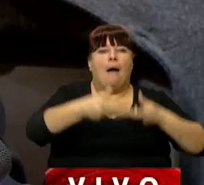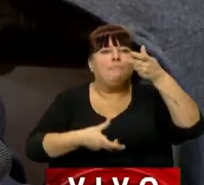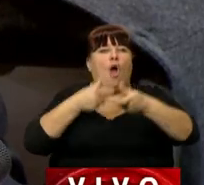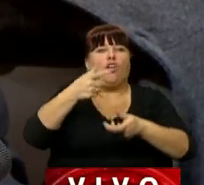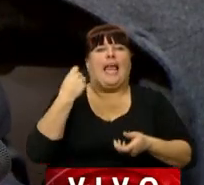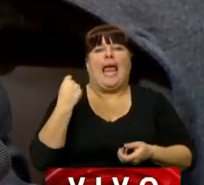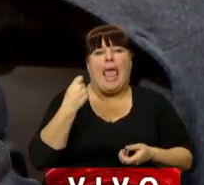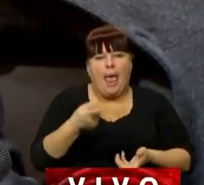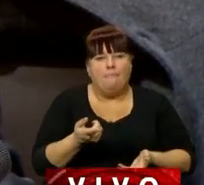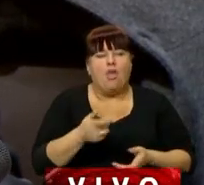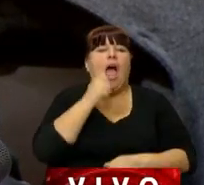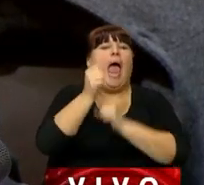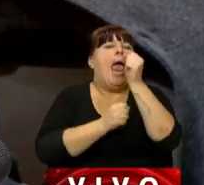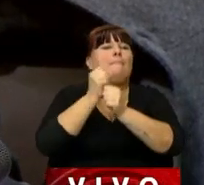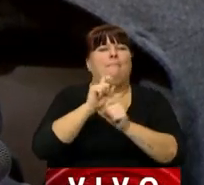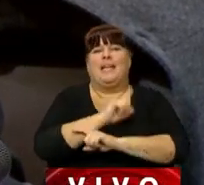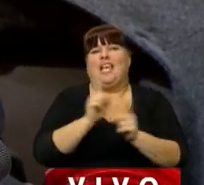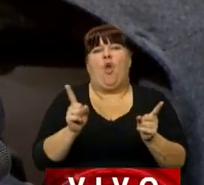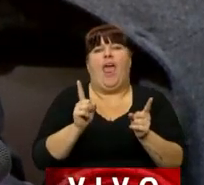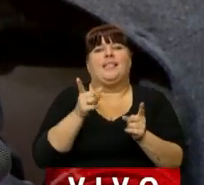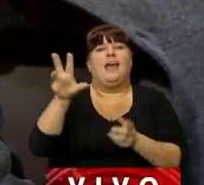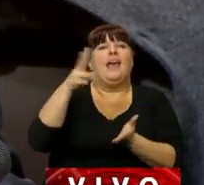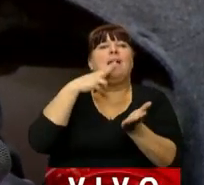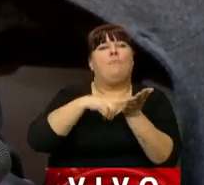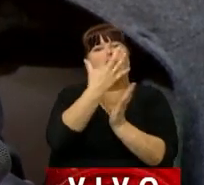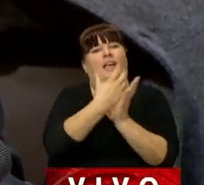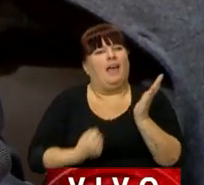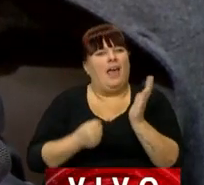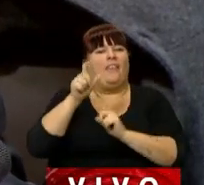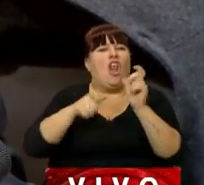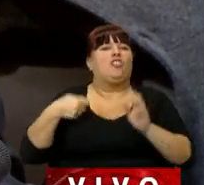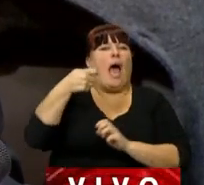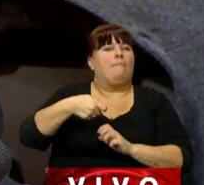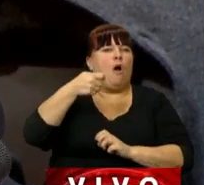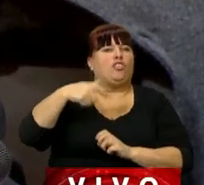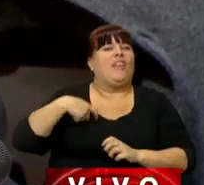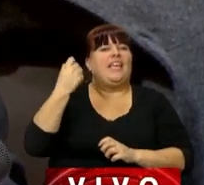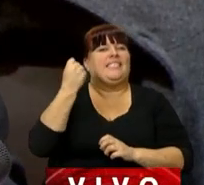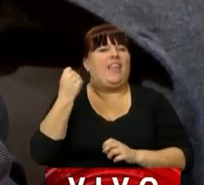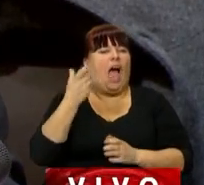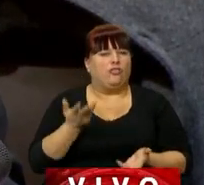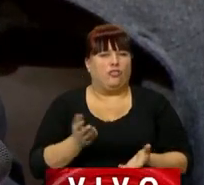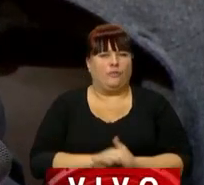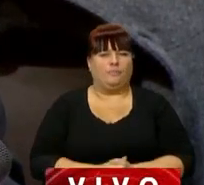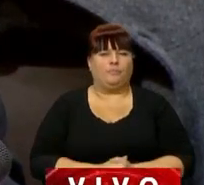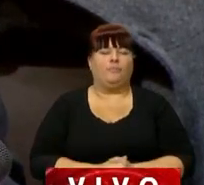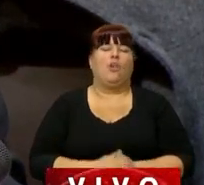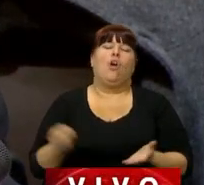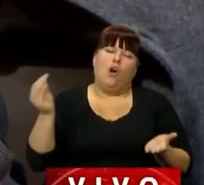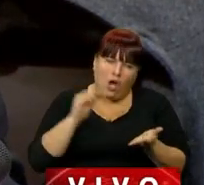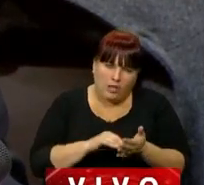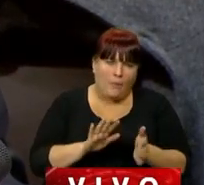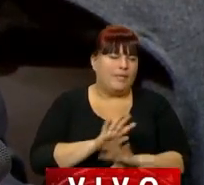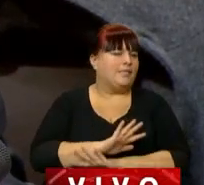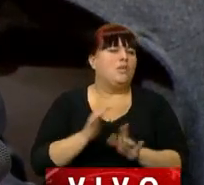a los gremios, que las empresas no tengan por qué ser el agente de retención de los aportes a los sindicatos. De nuevo,